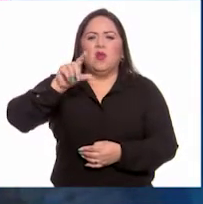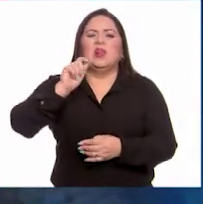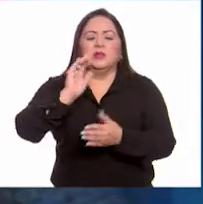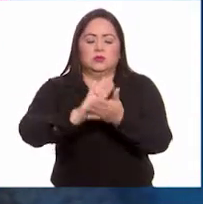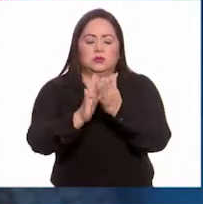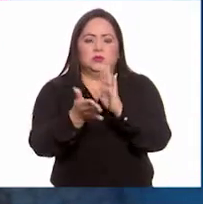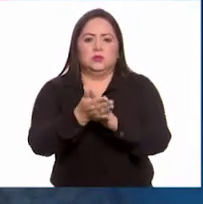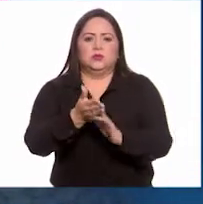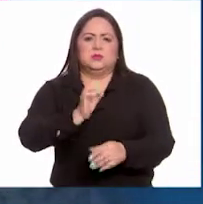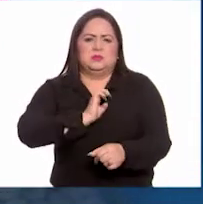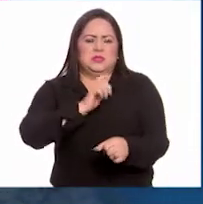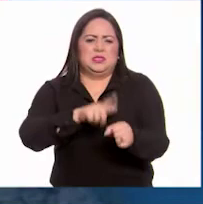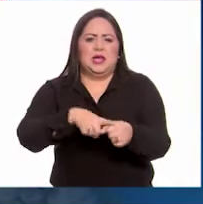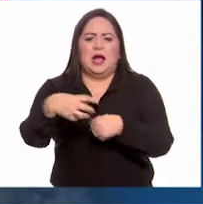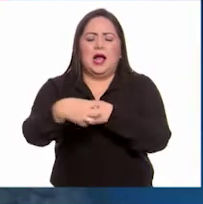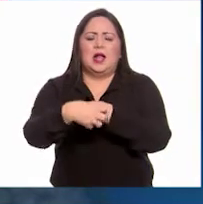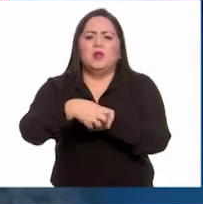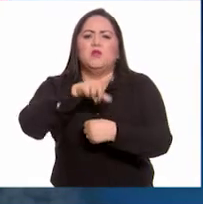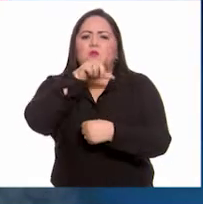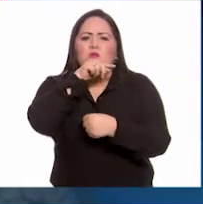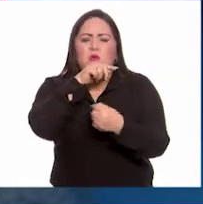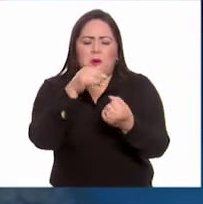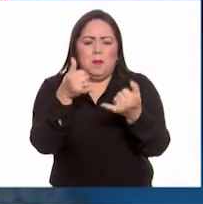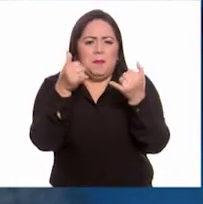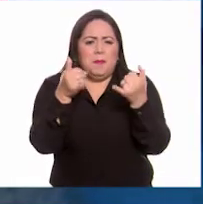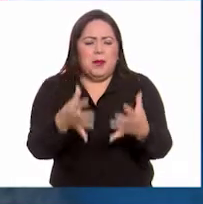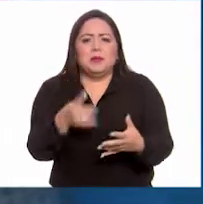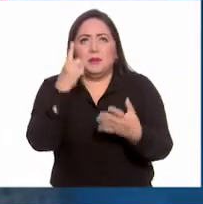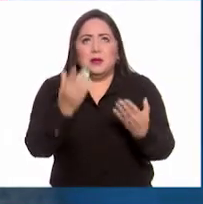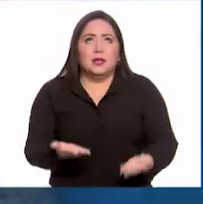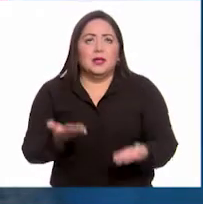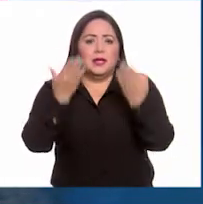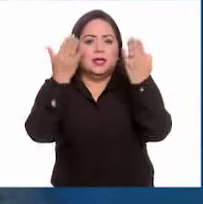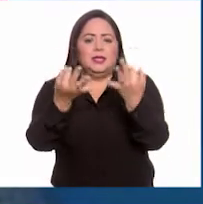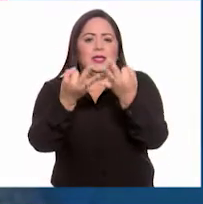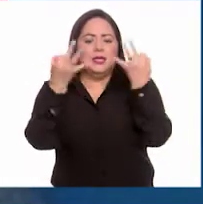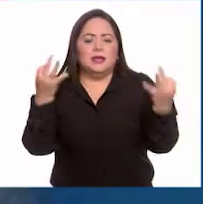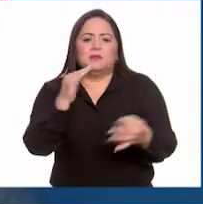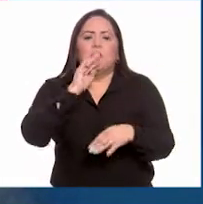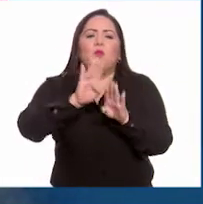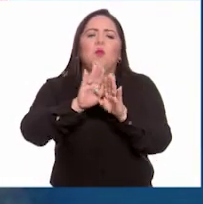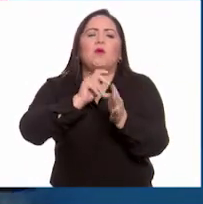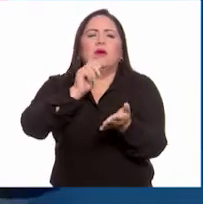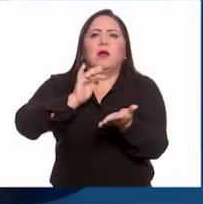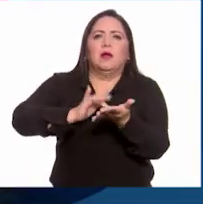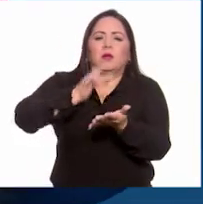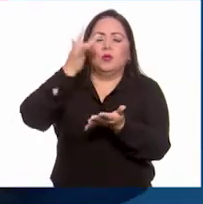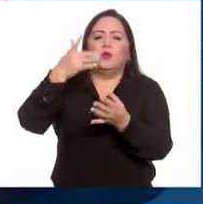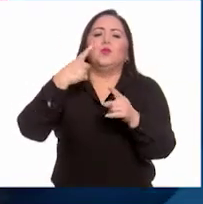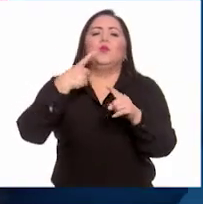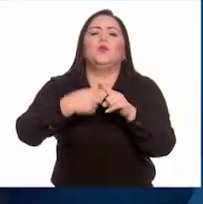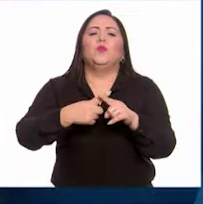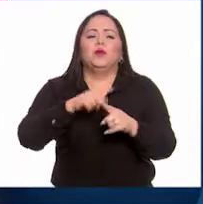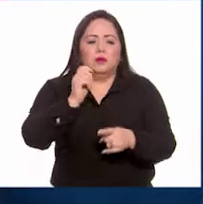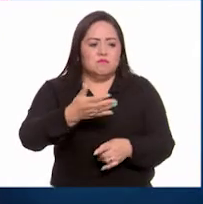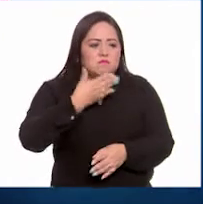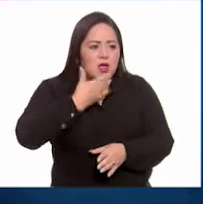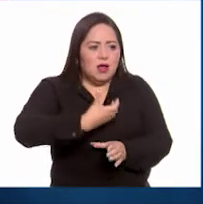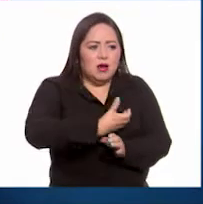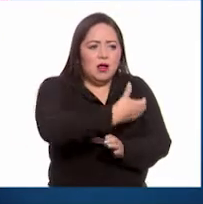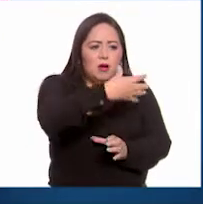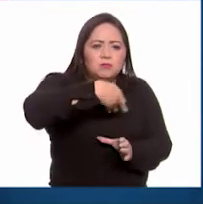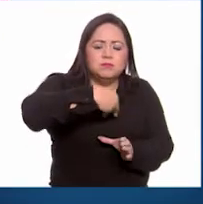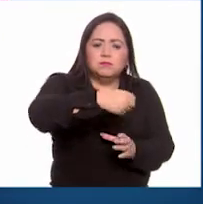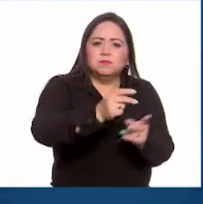con caldo de pollo espeso y se lo ofrece a la madre tierra como agradecimiento por haber logrado una buena